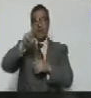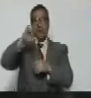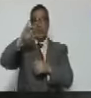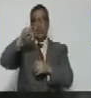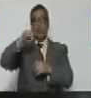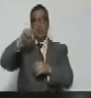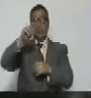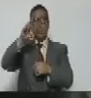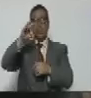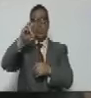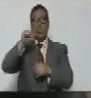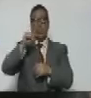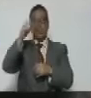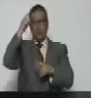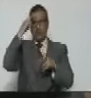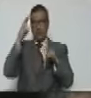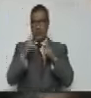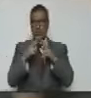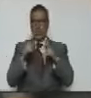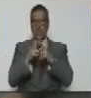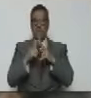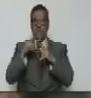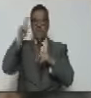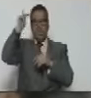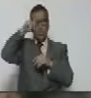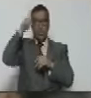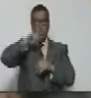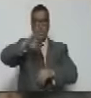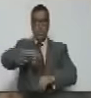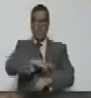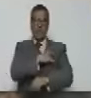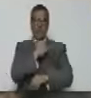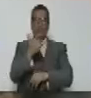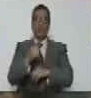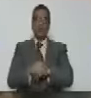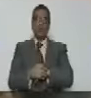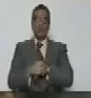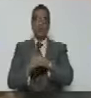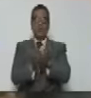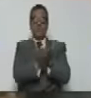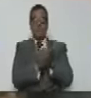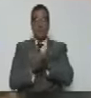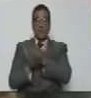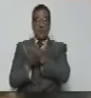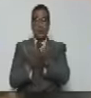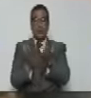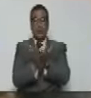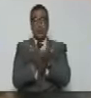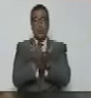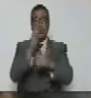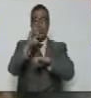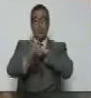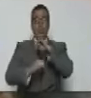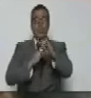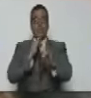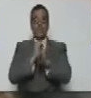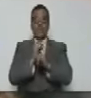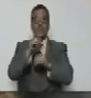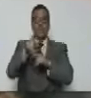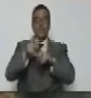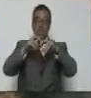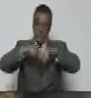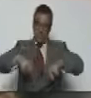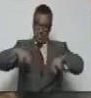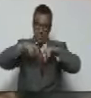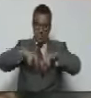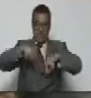Bolívar es conocido como un profesor universitario de la Escuela de Estudios Internacionales, además un